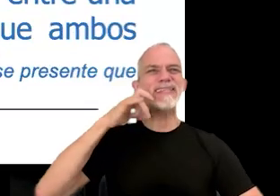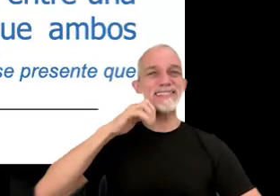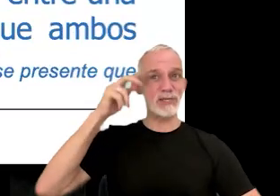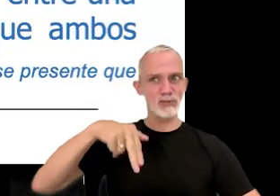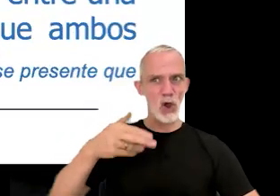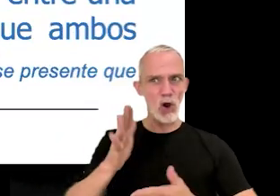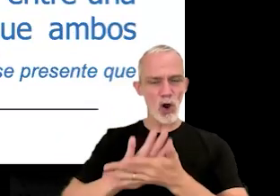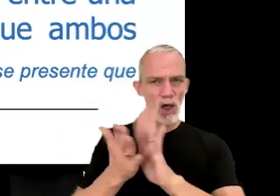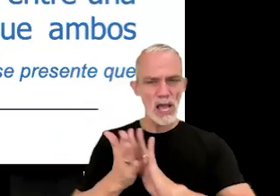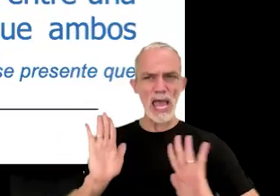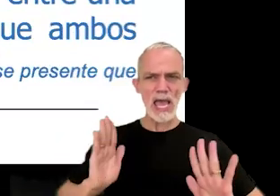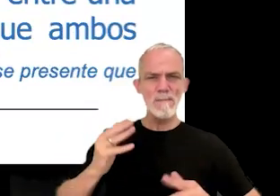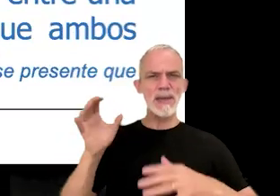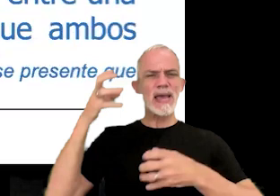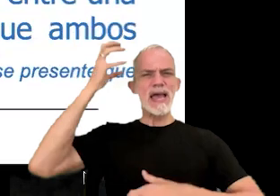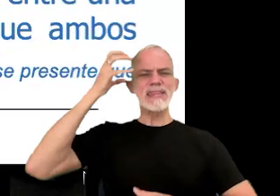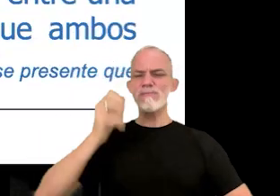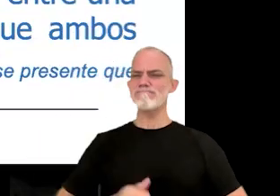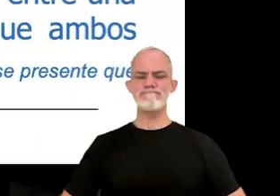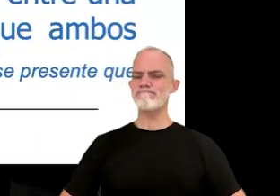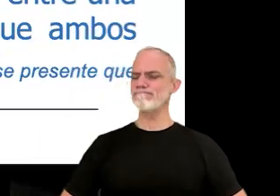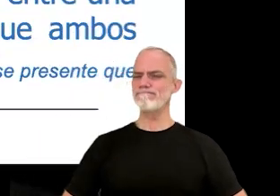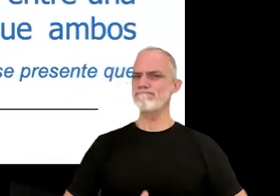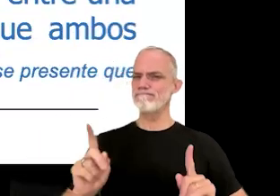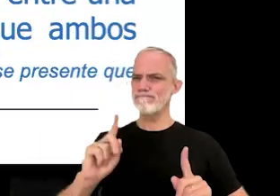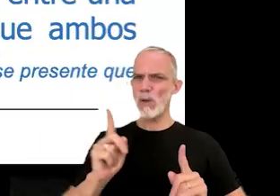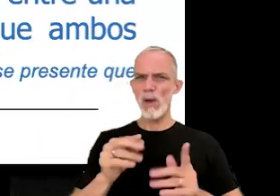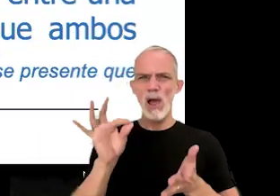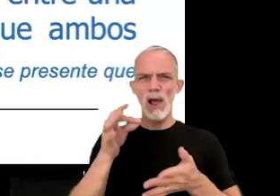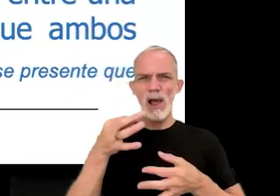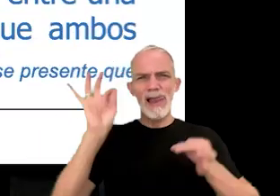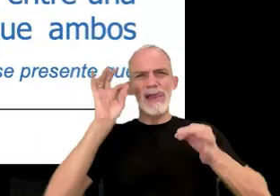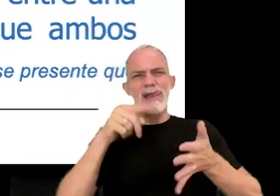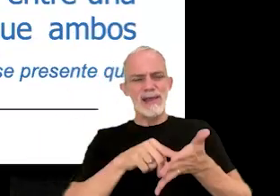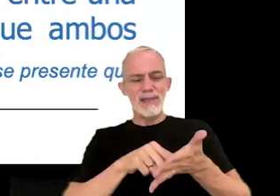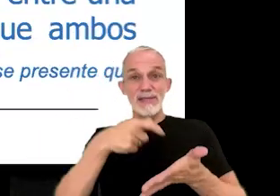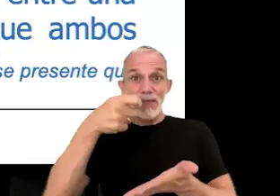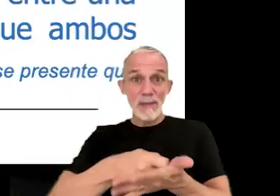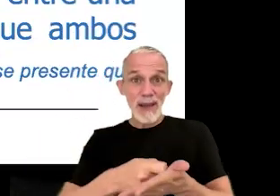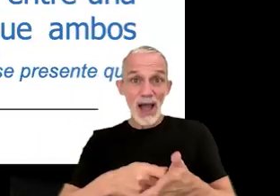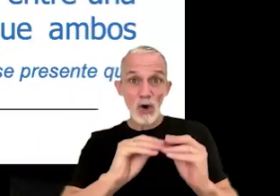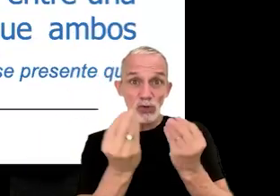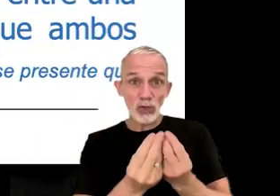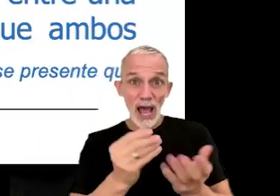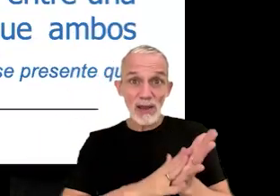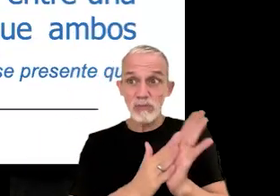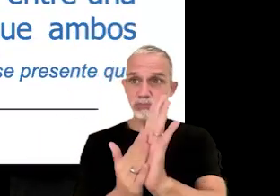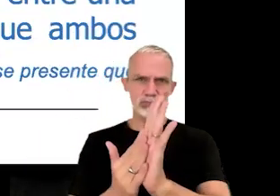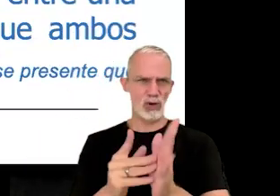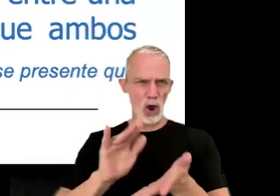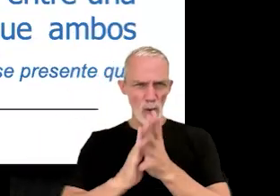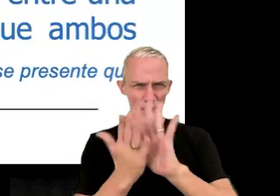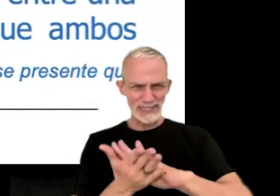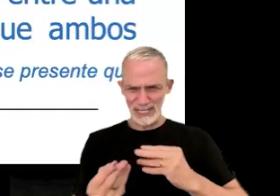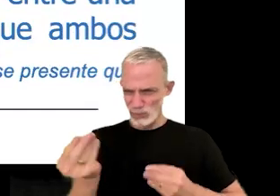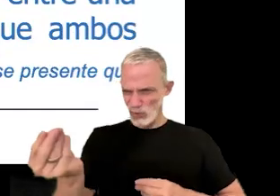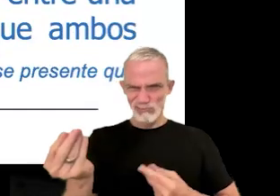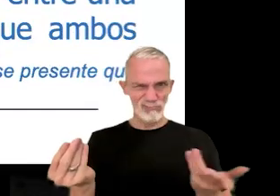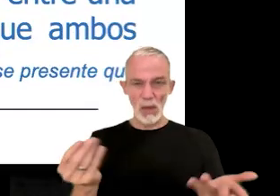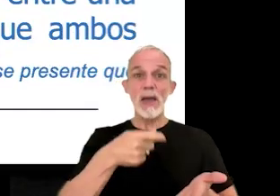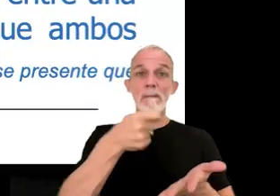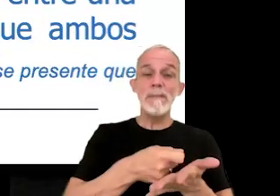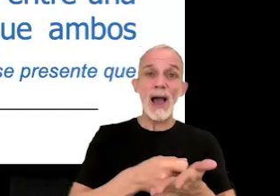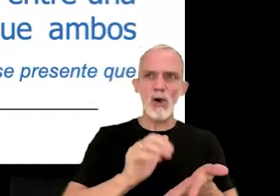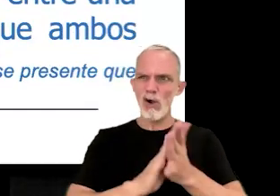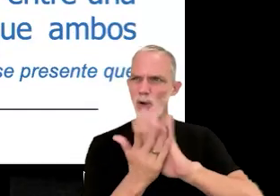tribunal entendió que no podía entrar por la excepción de pago total documentado una compensación, porque pago no era